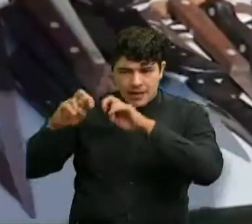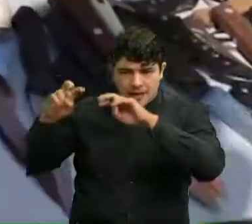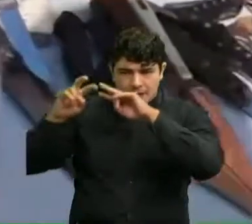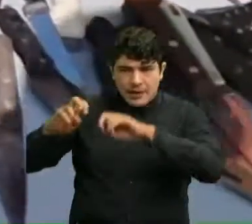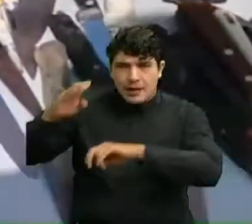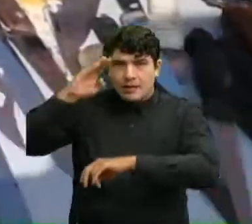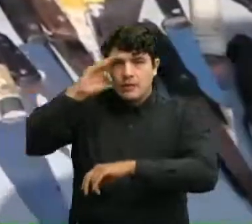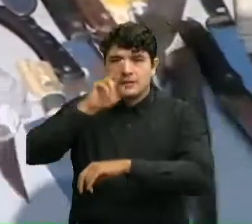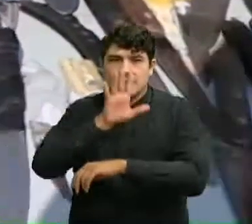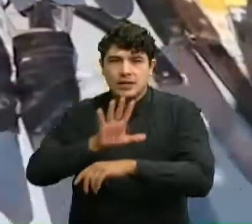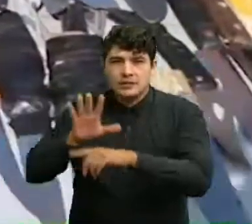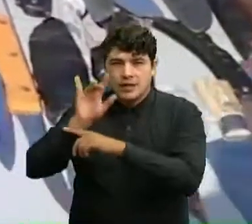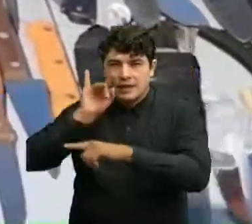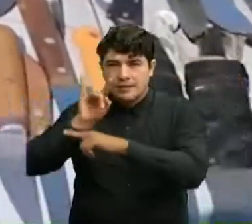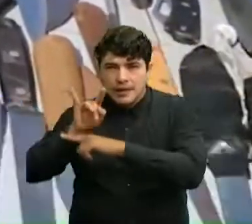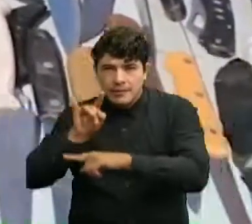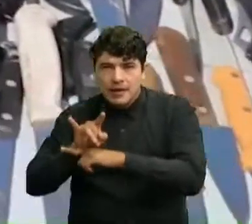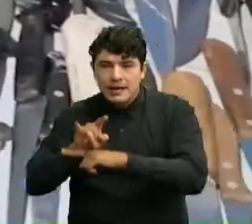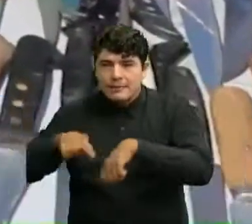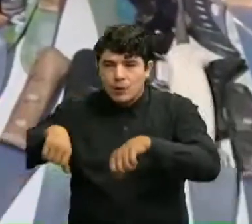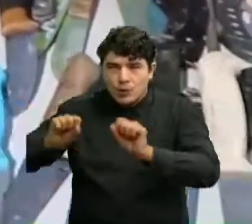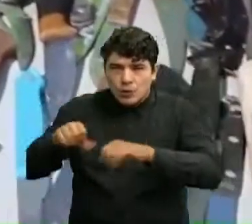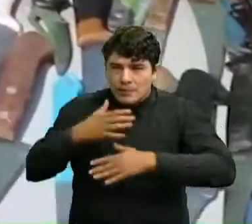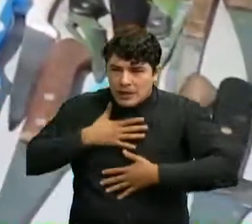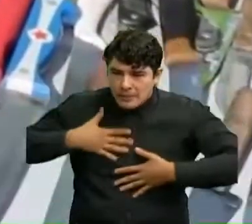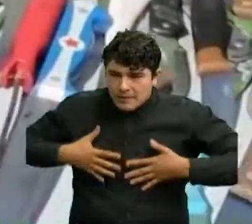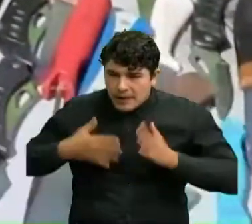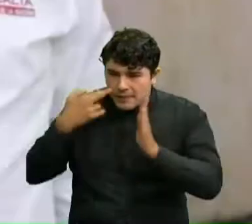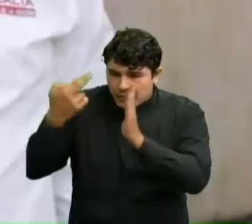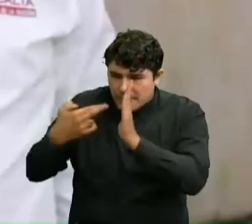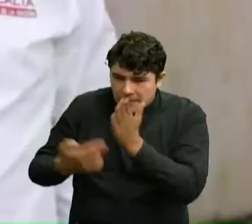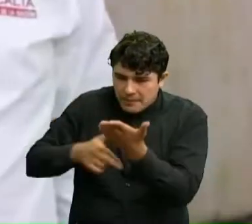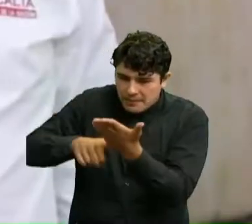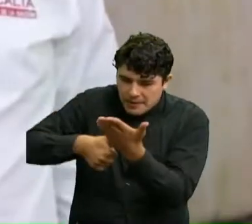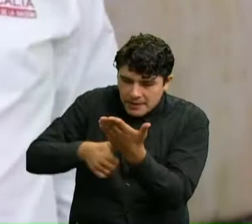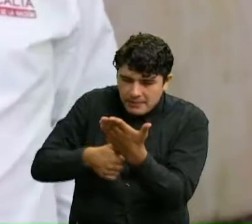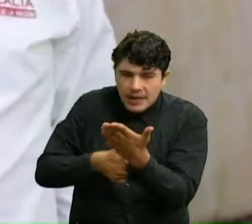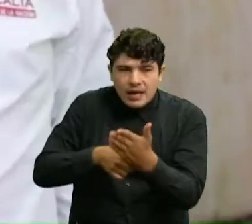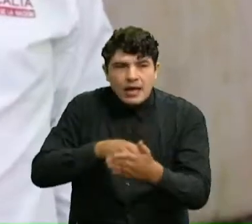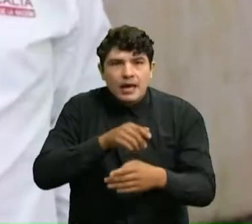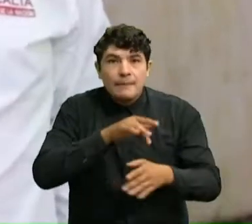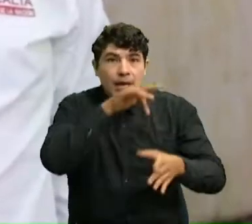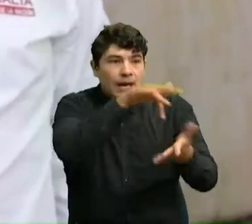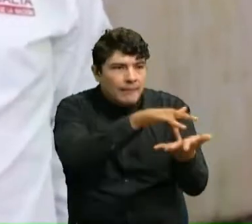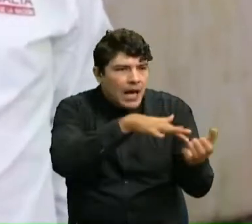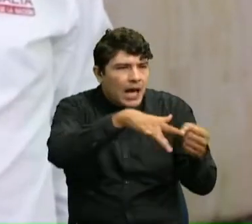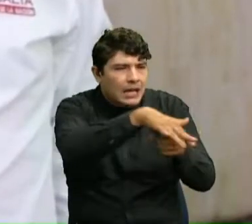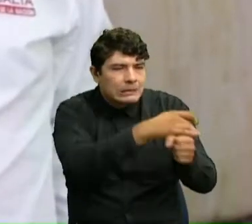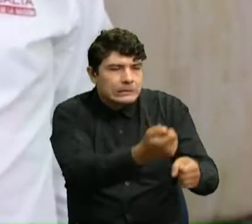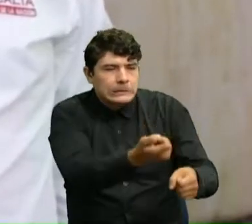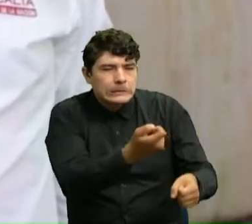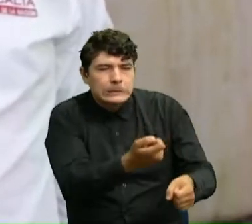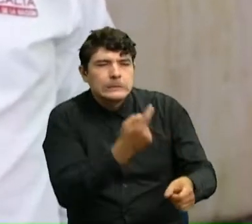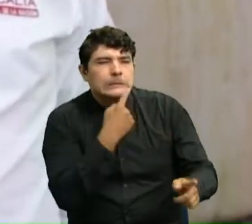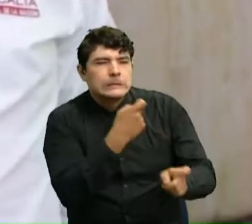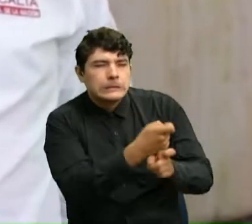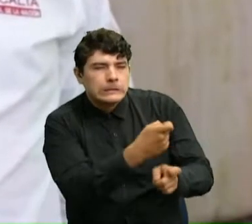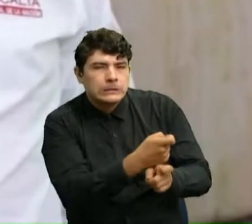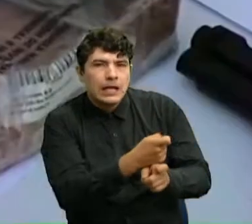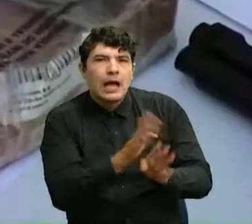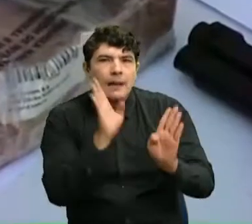control, como es el registro a motocicletas, operativos en puntos calientes, plan choque en diferentes